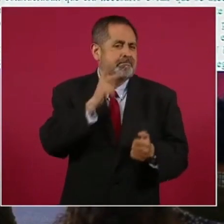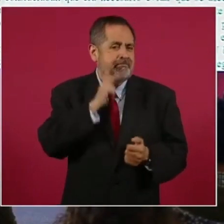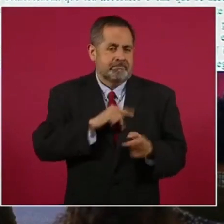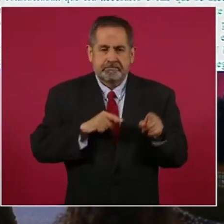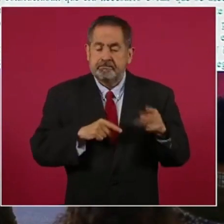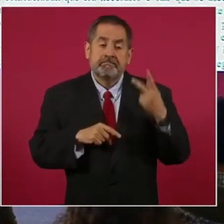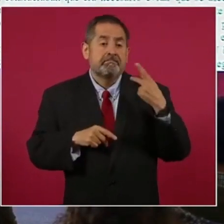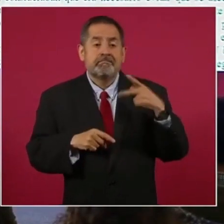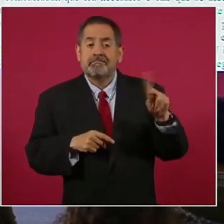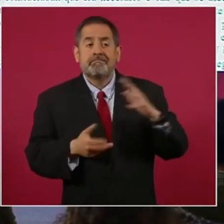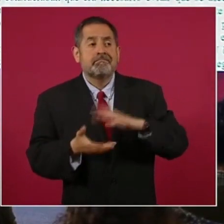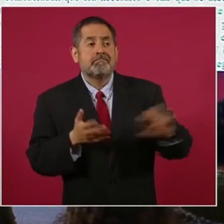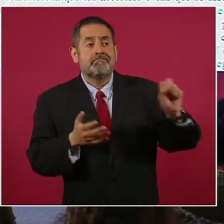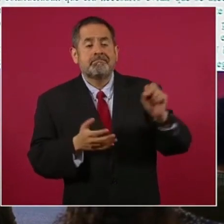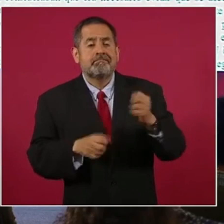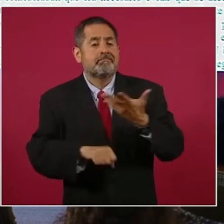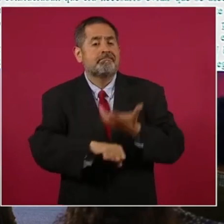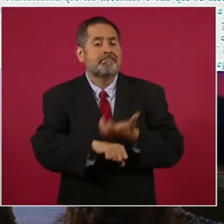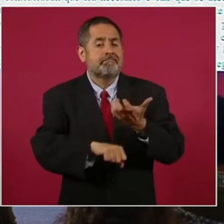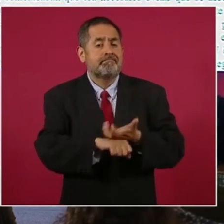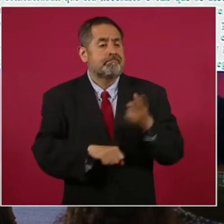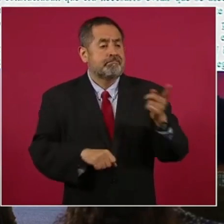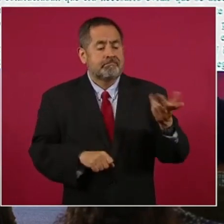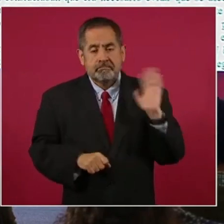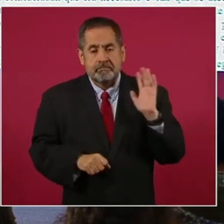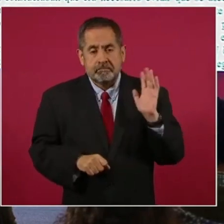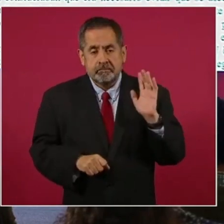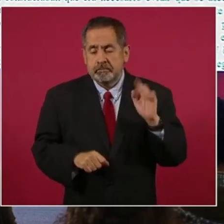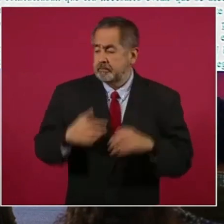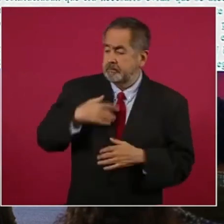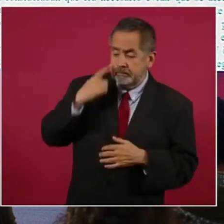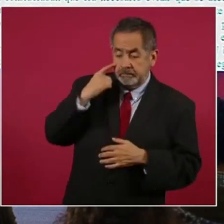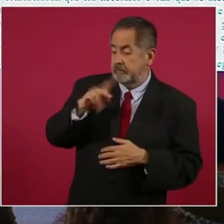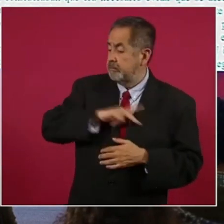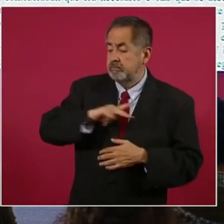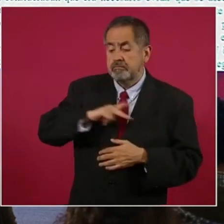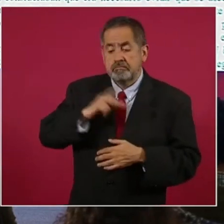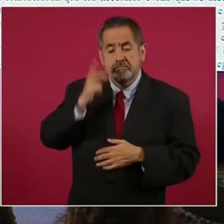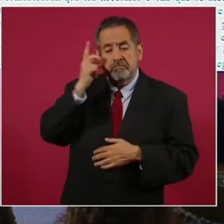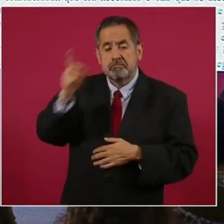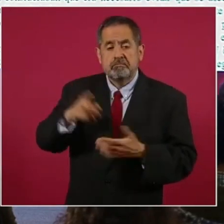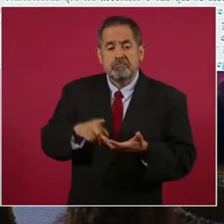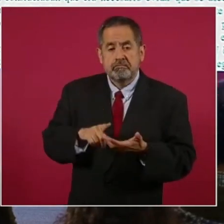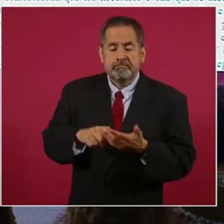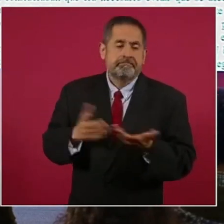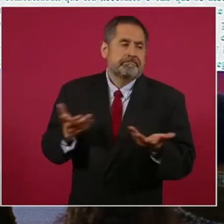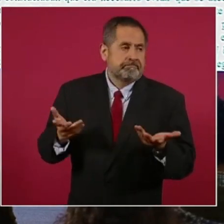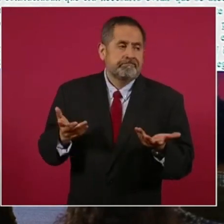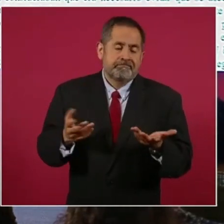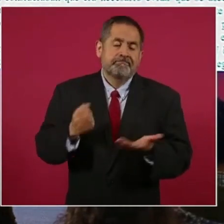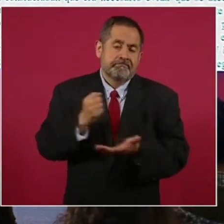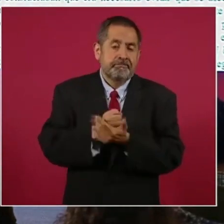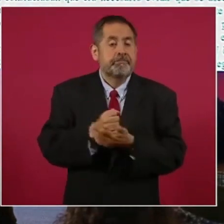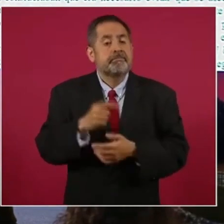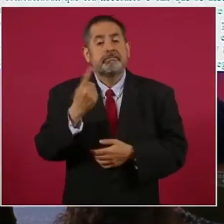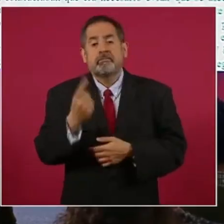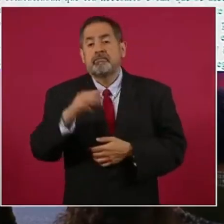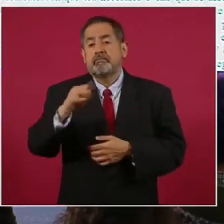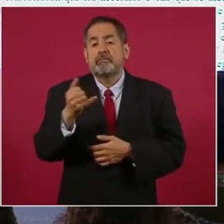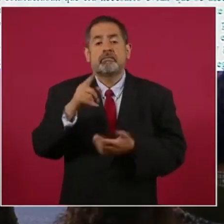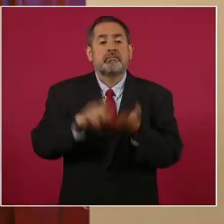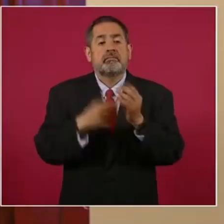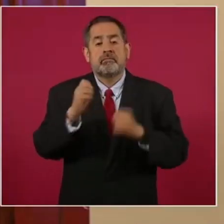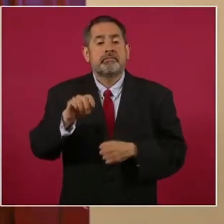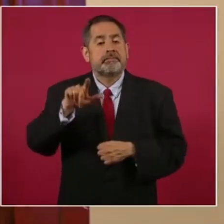de acción que indicara el deseo del propietario de explotar el petróleo, antes del 1 de mayo de 1917,